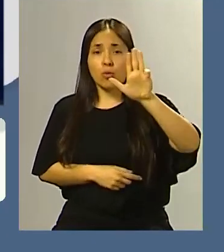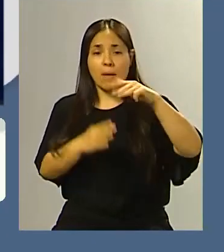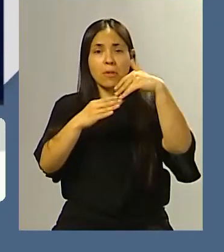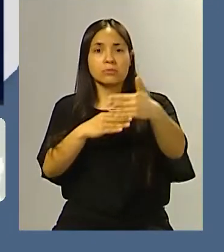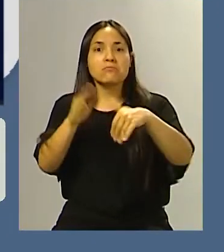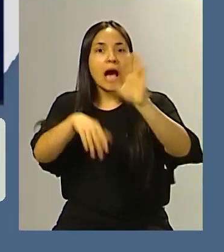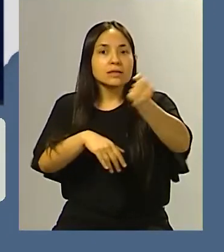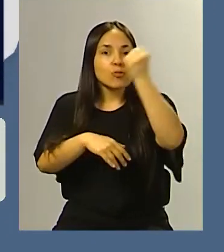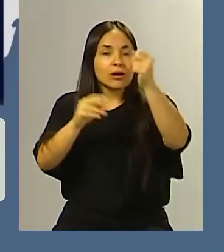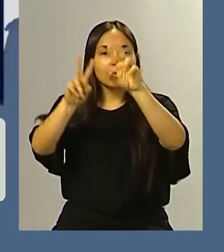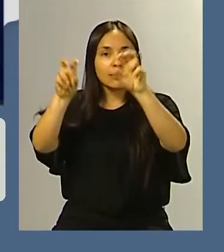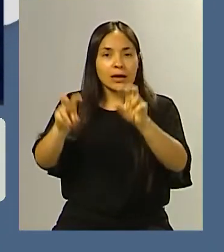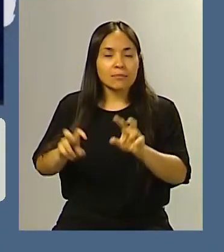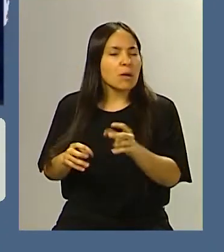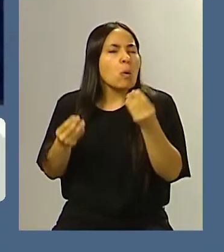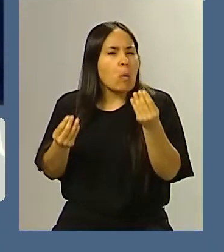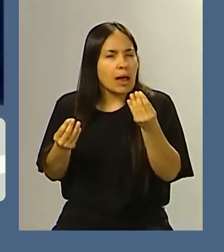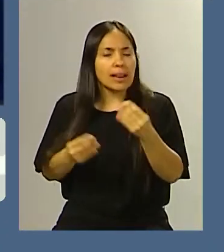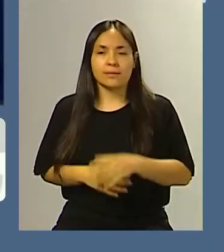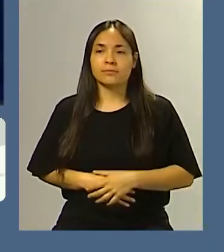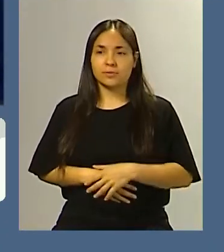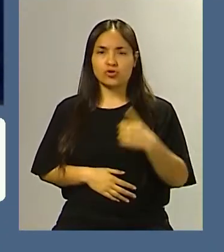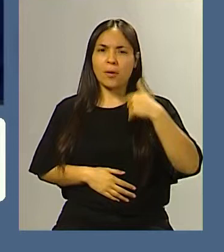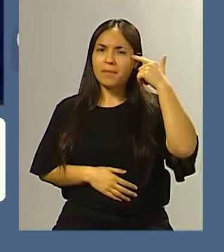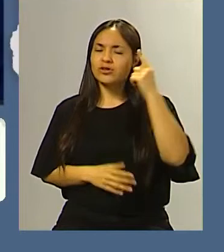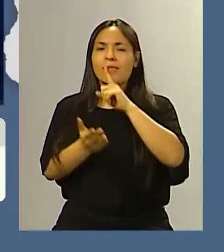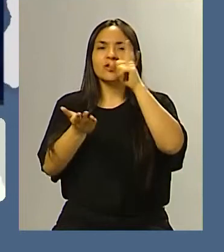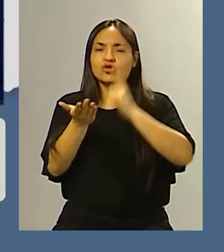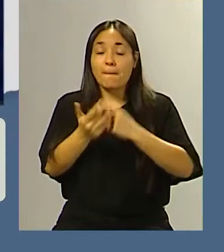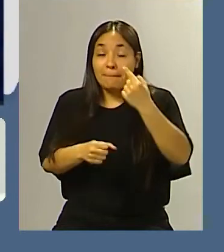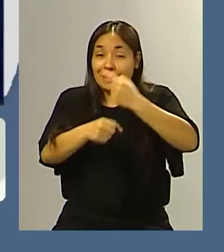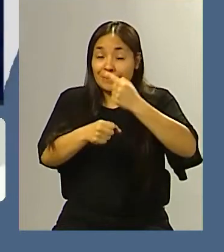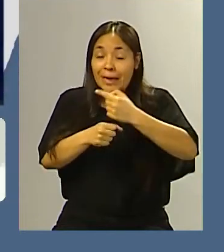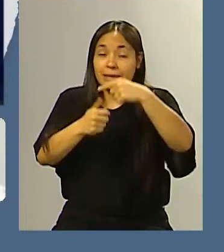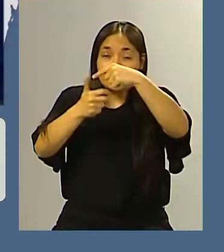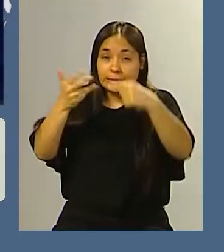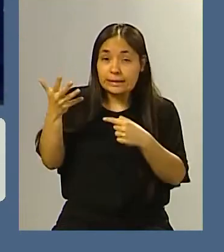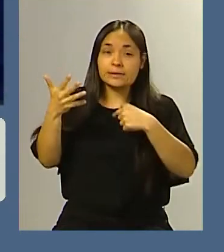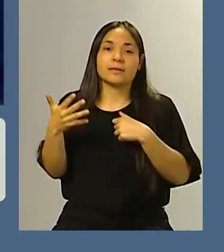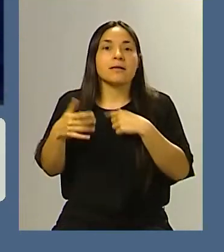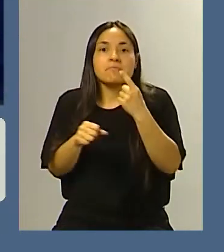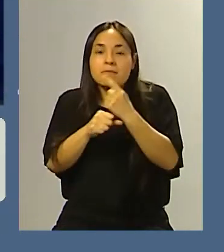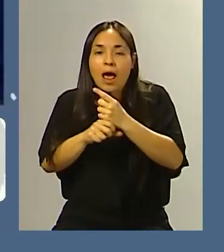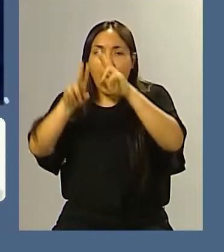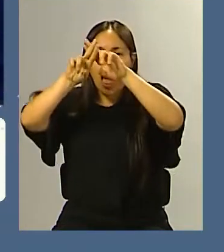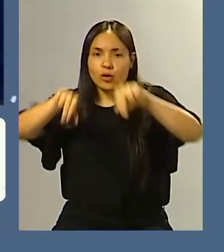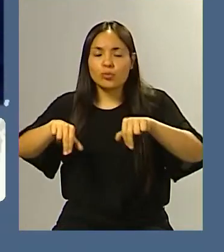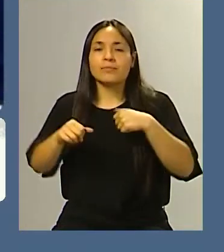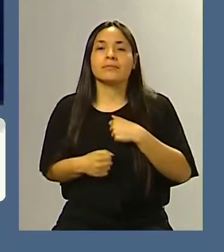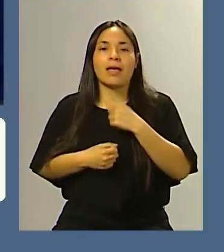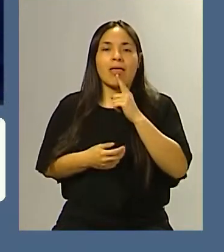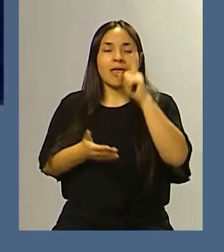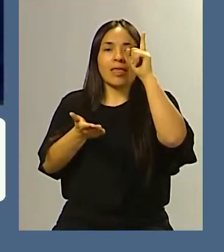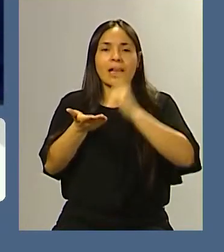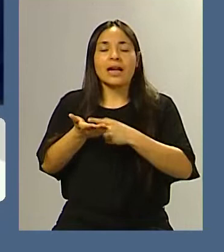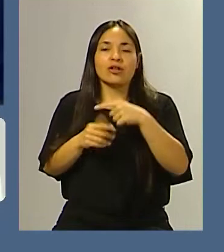Bueno, yo creo que dentro de sus primeras medidas va a estar anular los decretos de